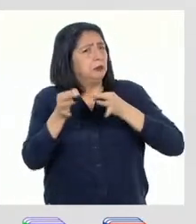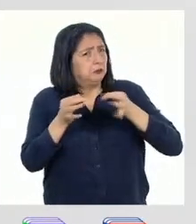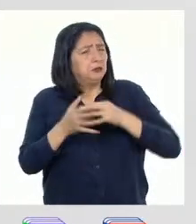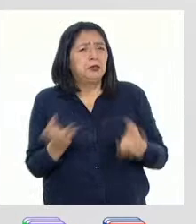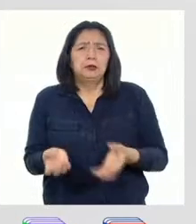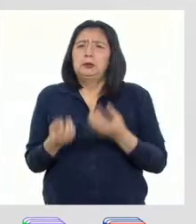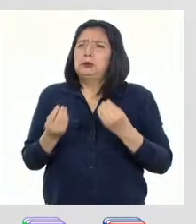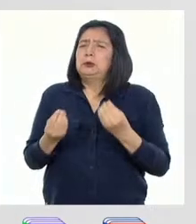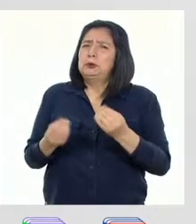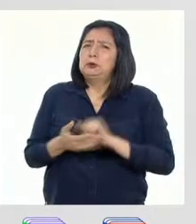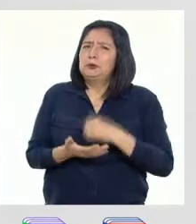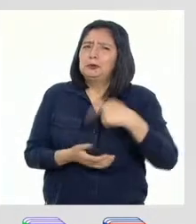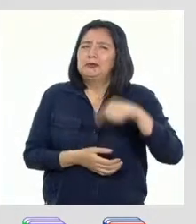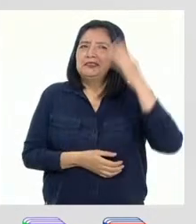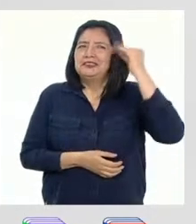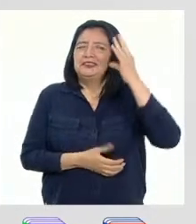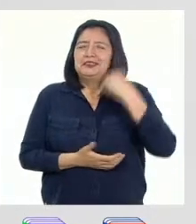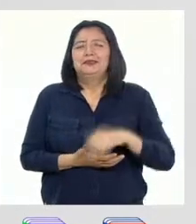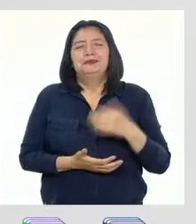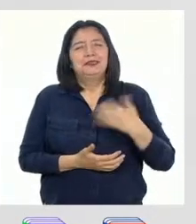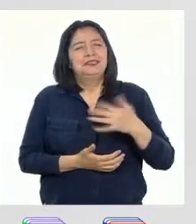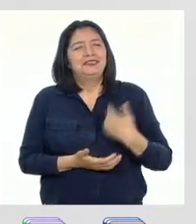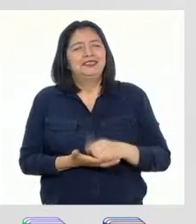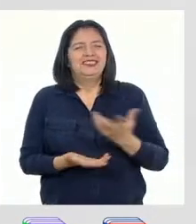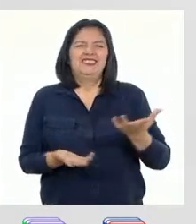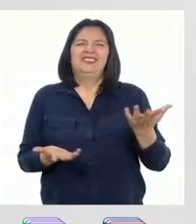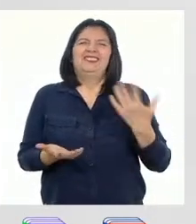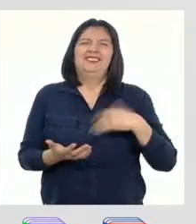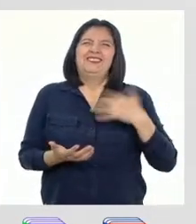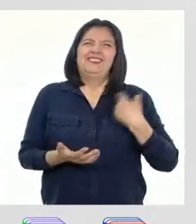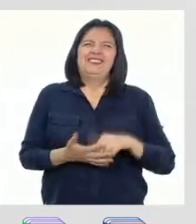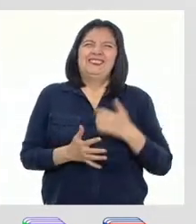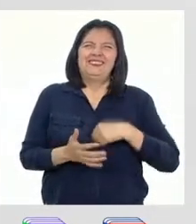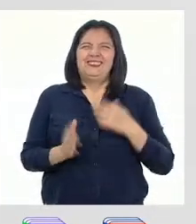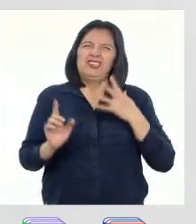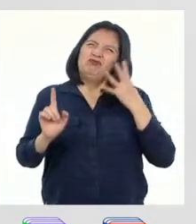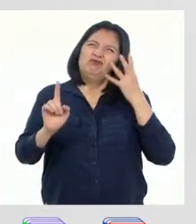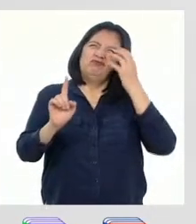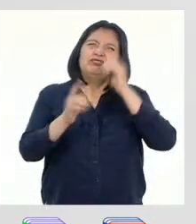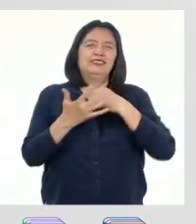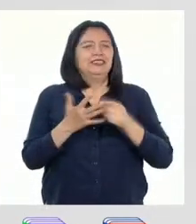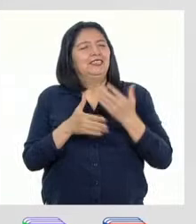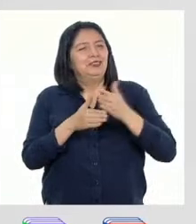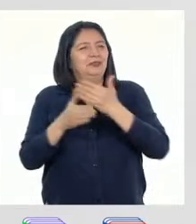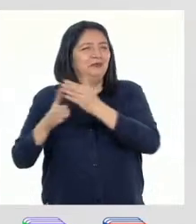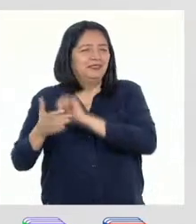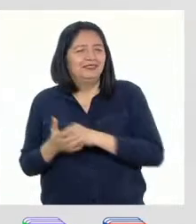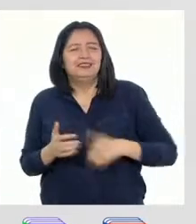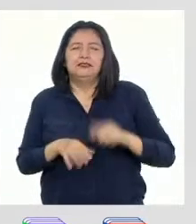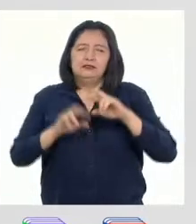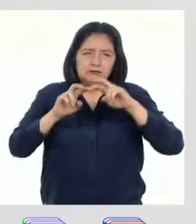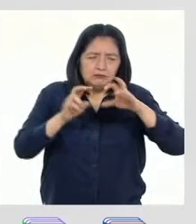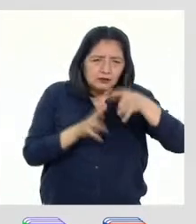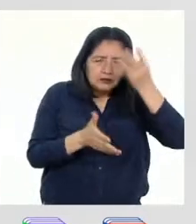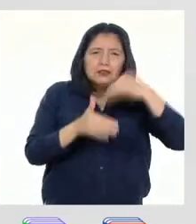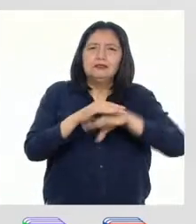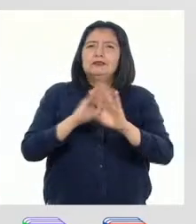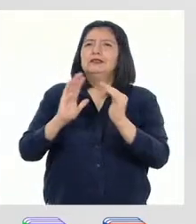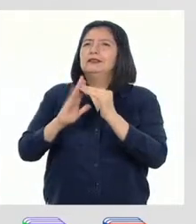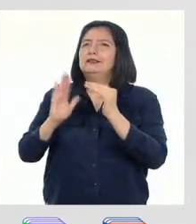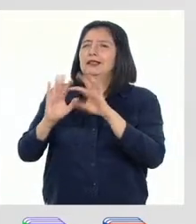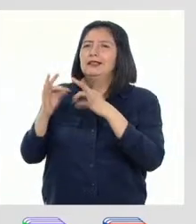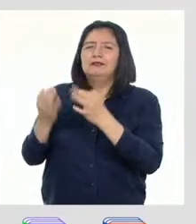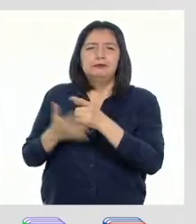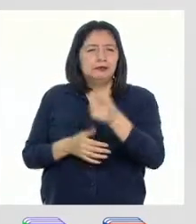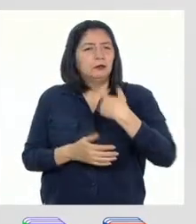explicarán cómo han vivido esta experiencia tan desafiante de seguir compartiendo, descubriendo y aprendiendo desde sus hogares.